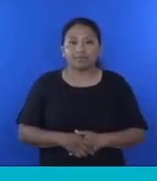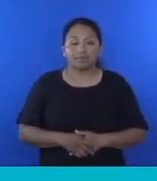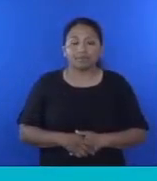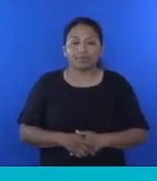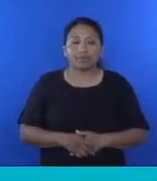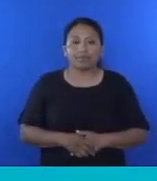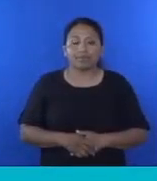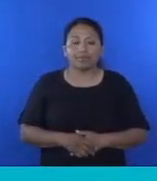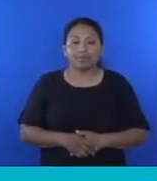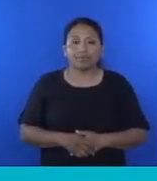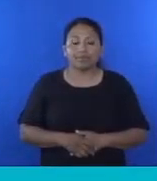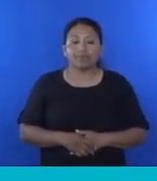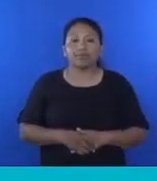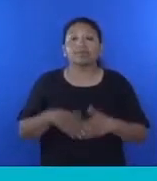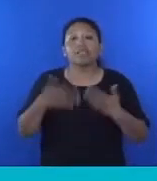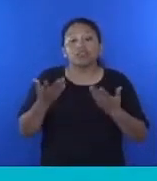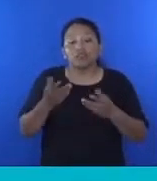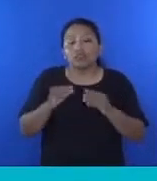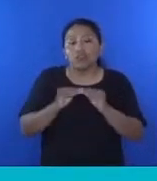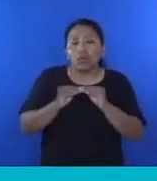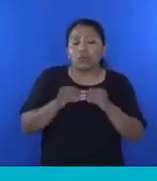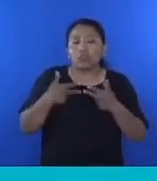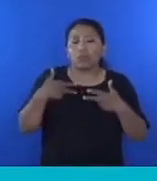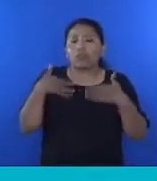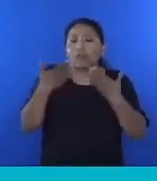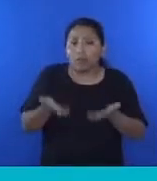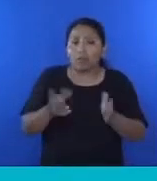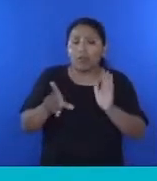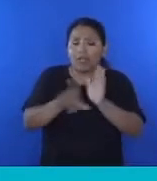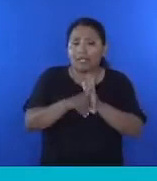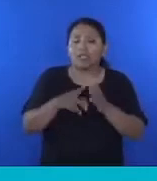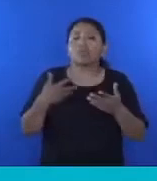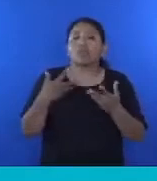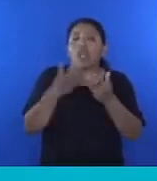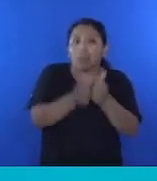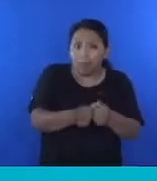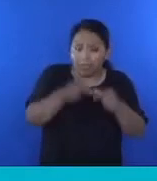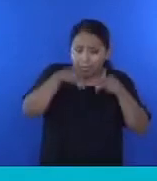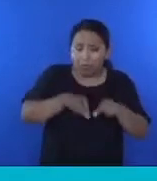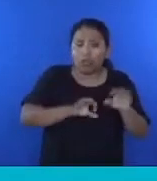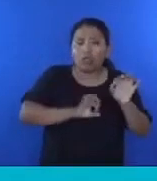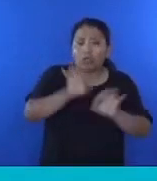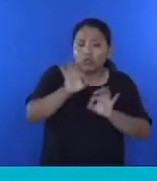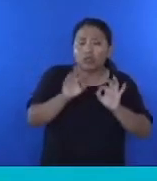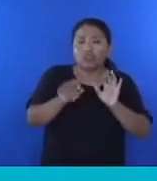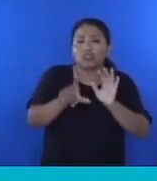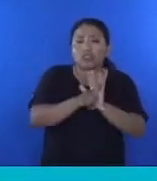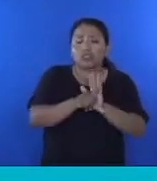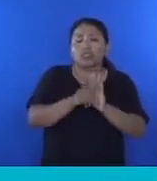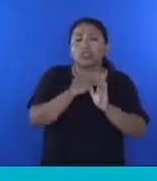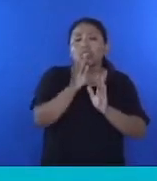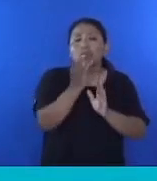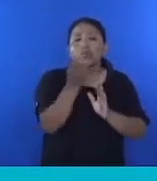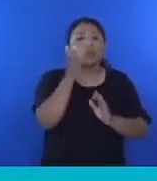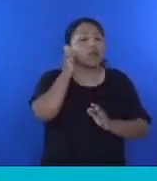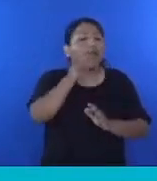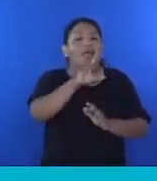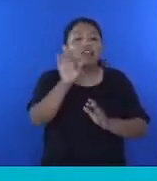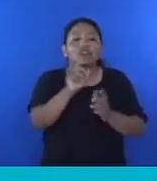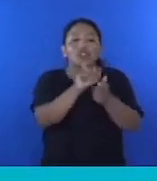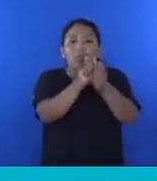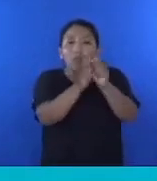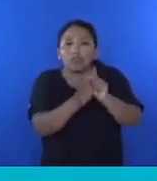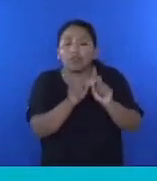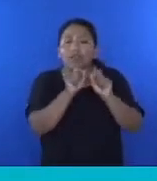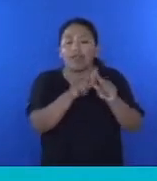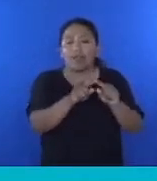Entonces, estos son los motivos por los que votamos y estos son los motivos por los que acompañamos ahora el proyecto de Lucho Bugallo de modificar y